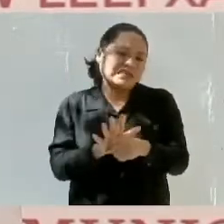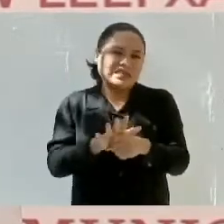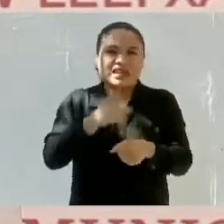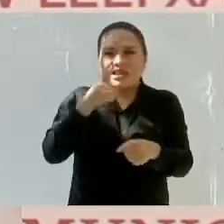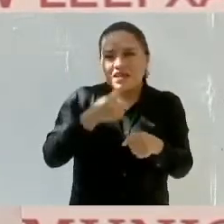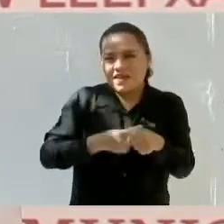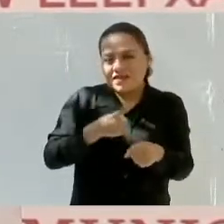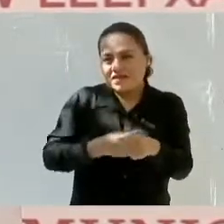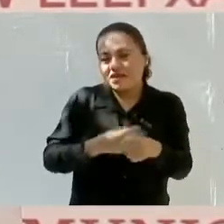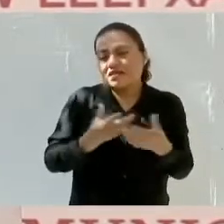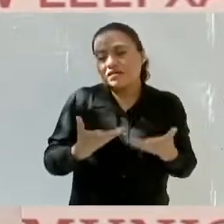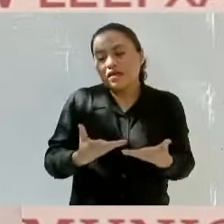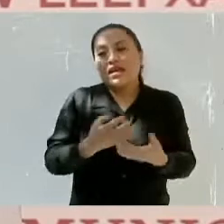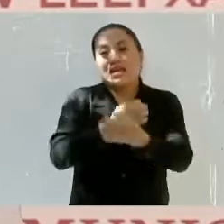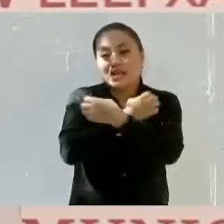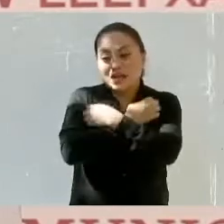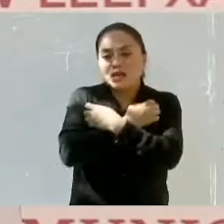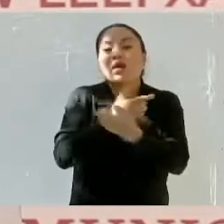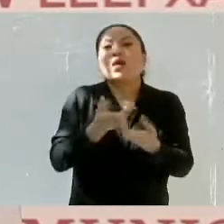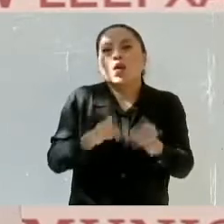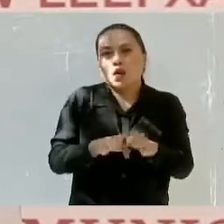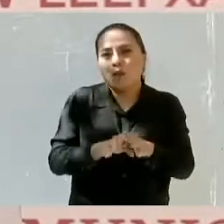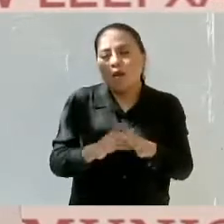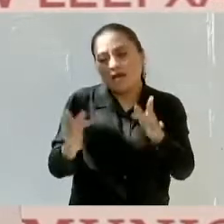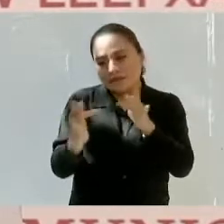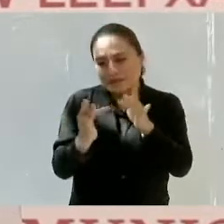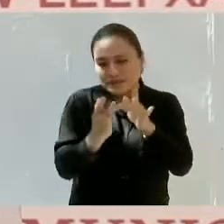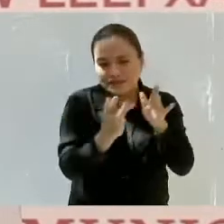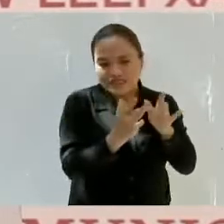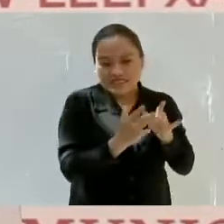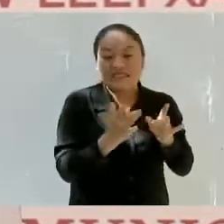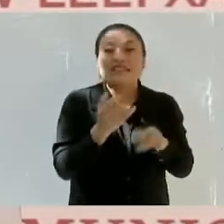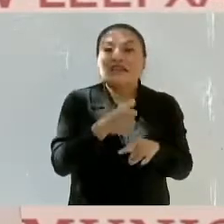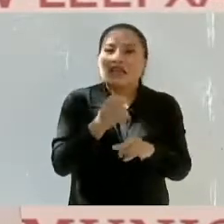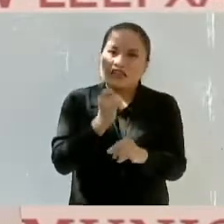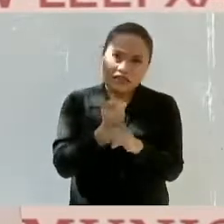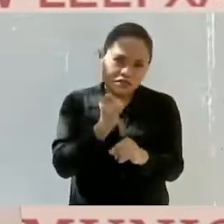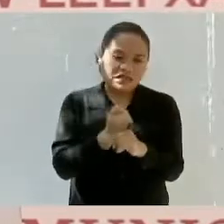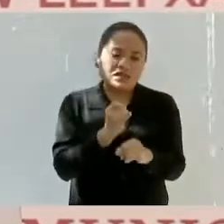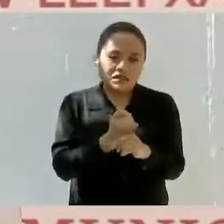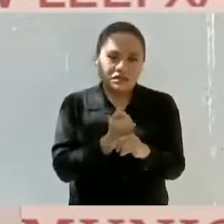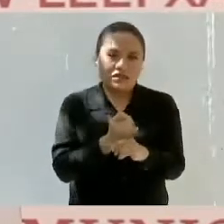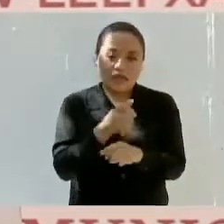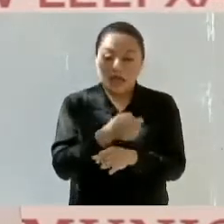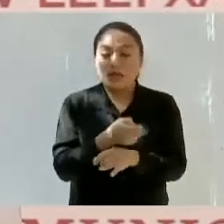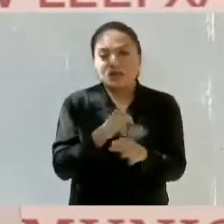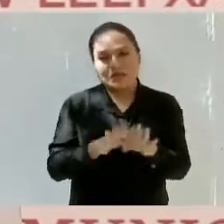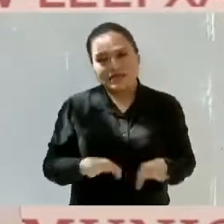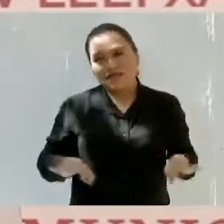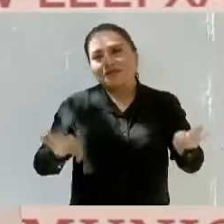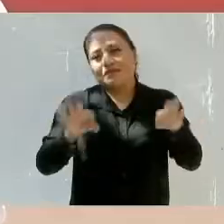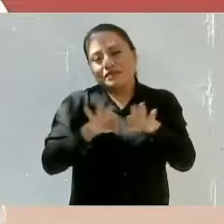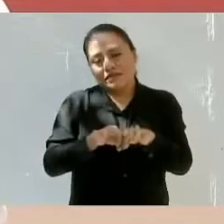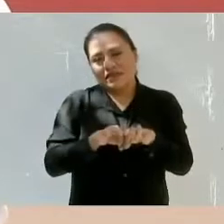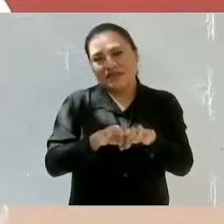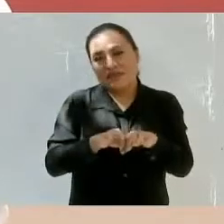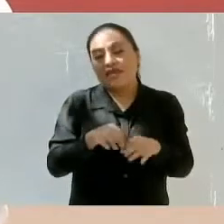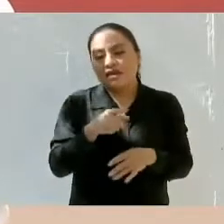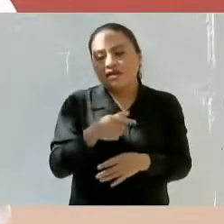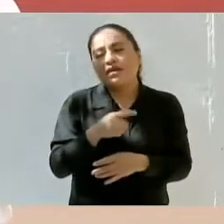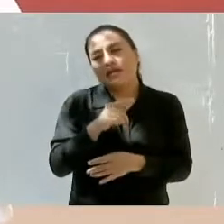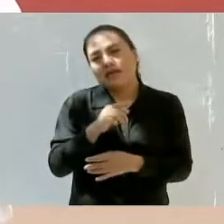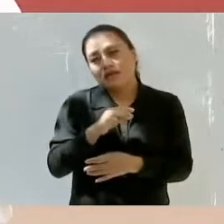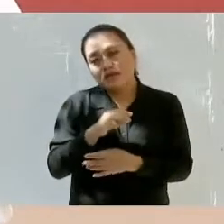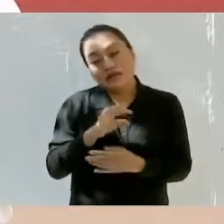la educación es a través de línea, sí necesitamos estar conectados con ese tema. también pedirle, ¿no?,